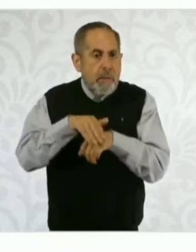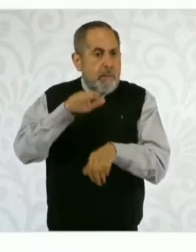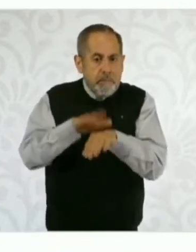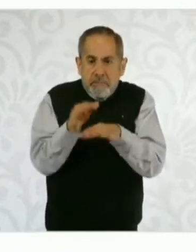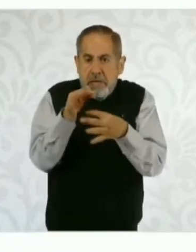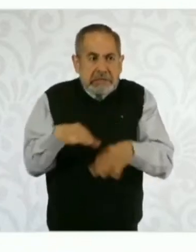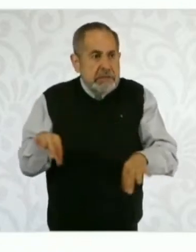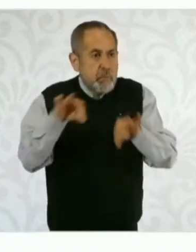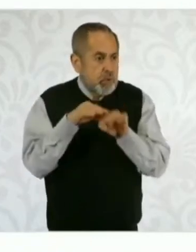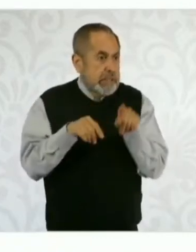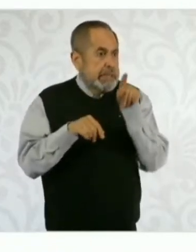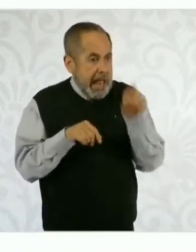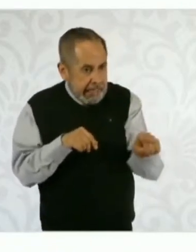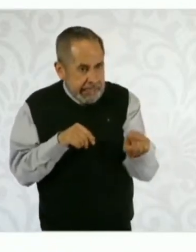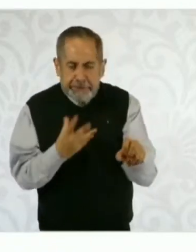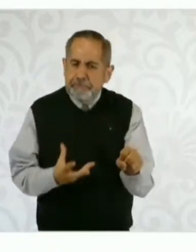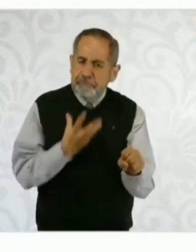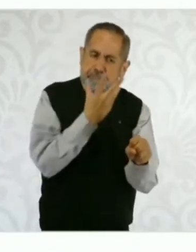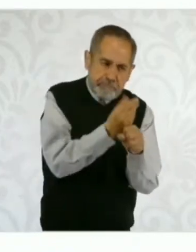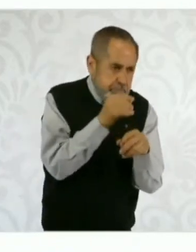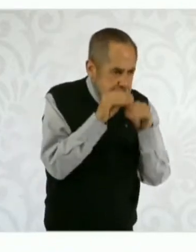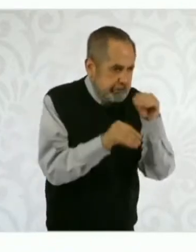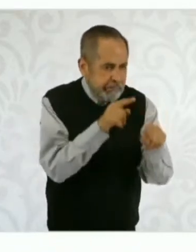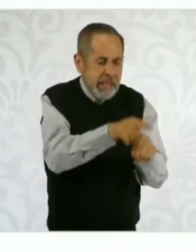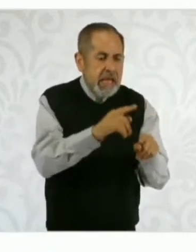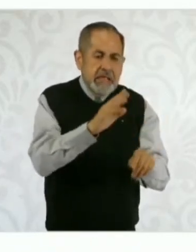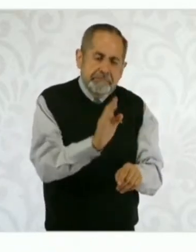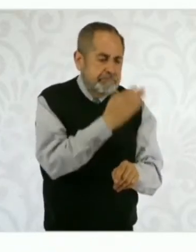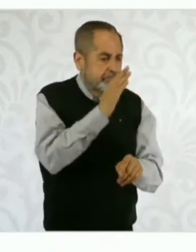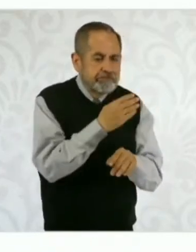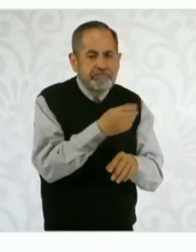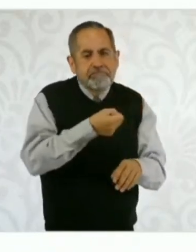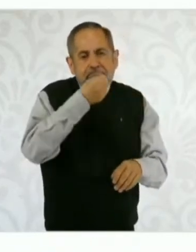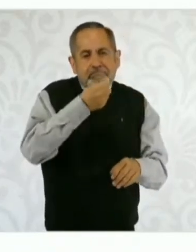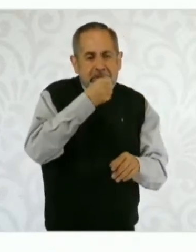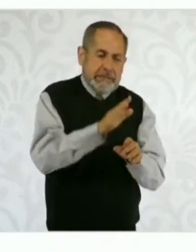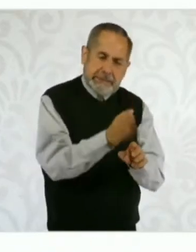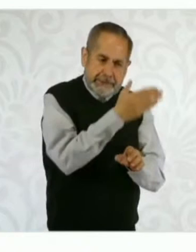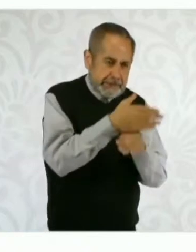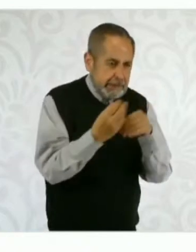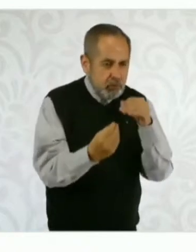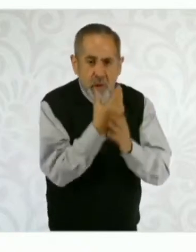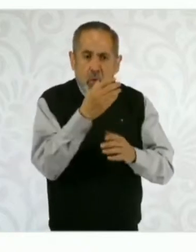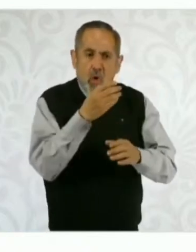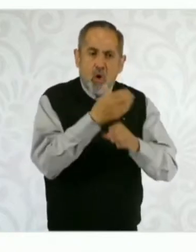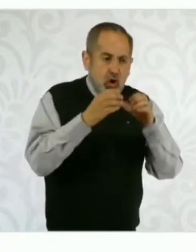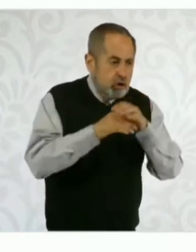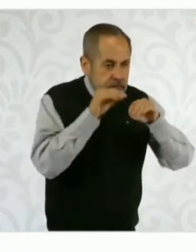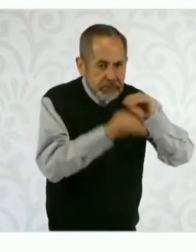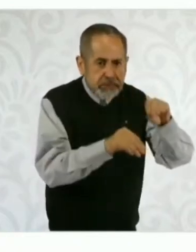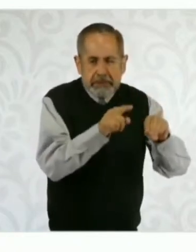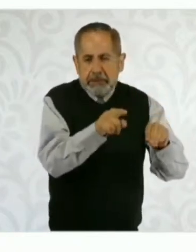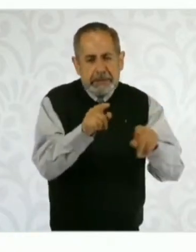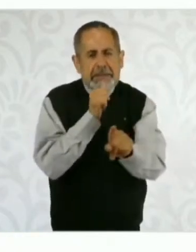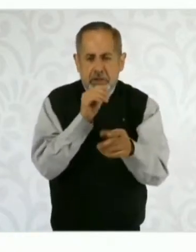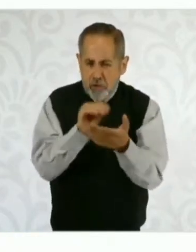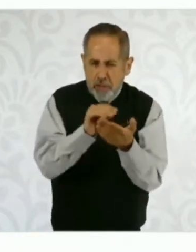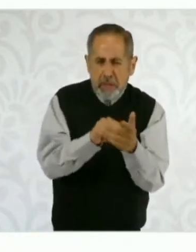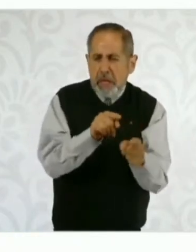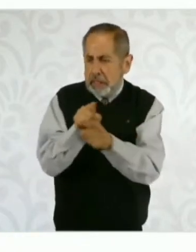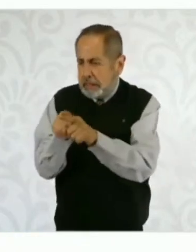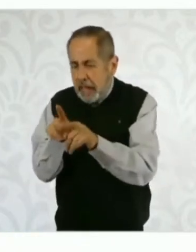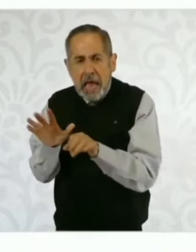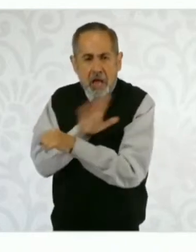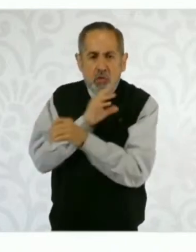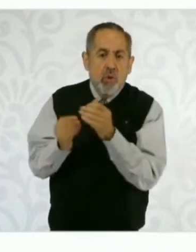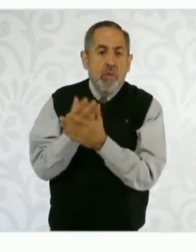urgente, que se hiciera la sustitución de algún equipo que ya estaba obsoleto. También lo utilizamos para trabajos de conservación y mantenimiento, pero en este